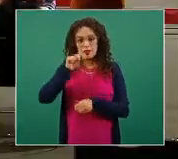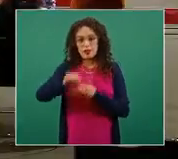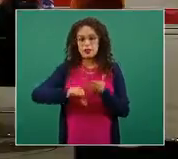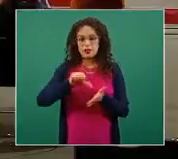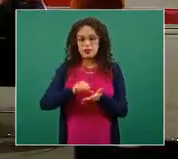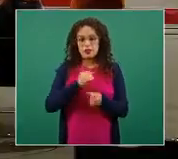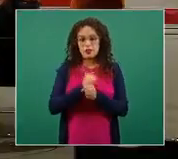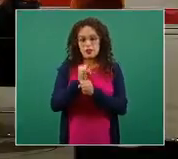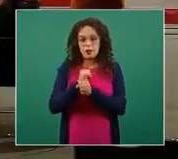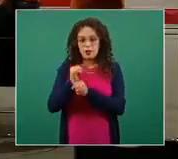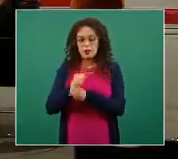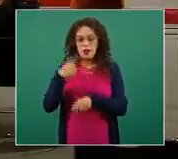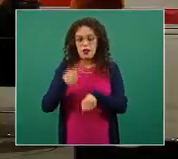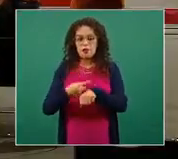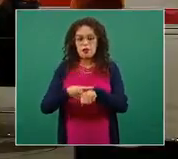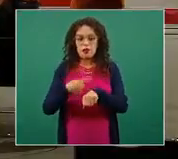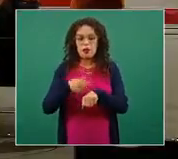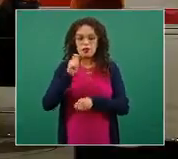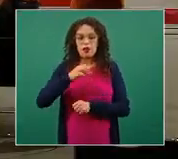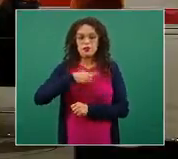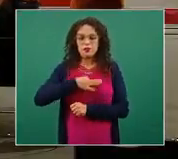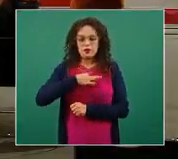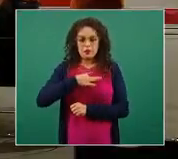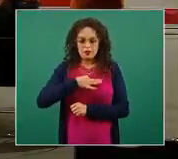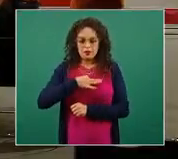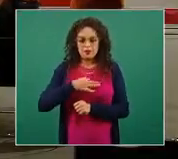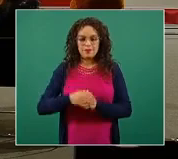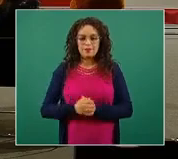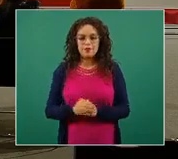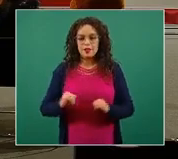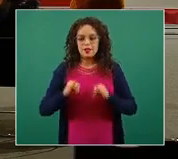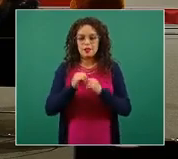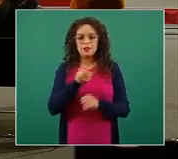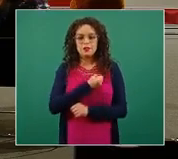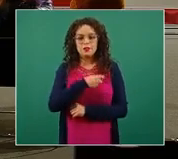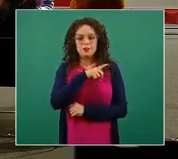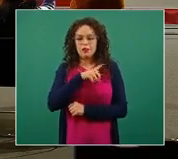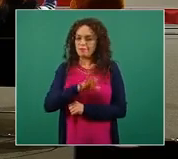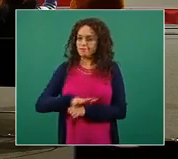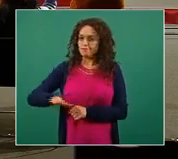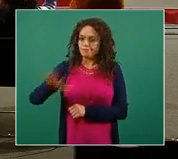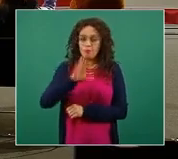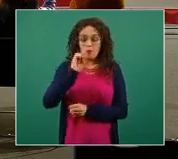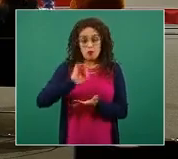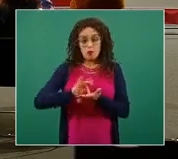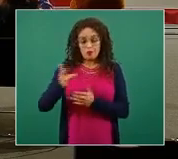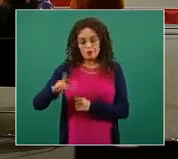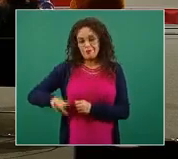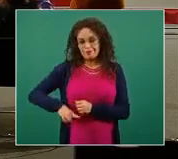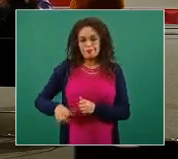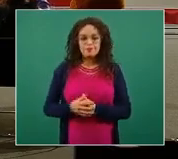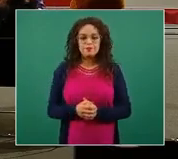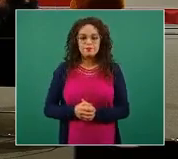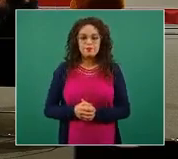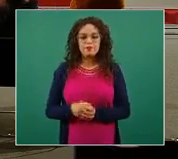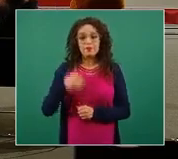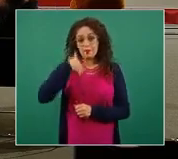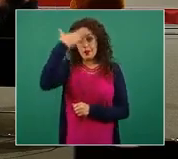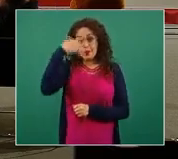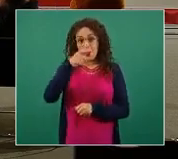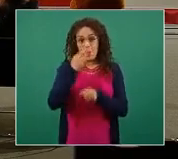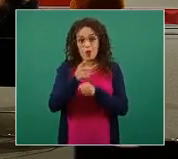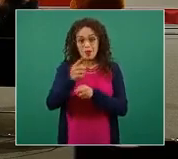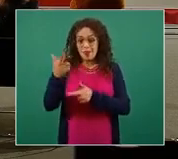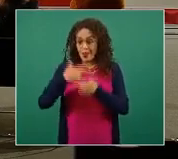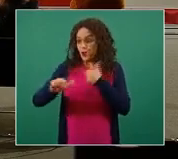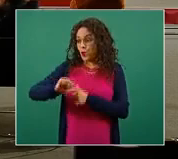Infecciosas del Instituto Nacional de Salud Pública. Gracias por tomarse el tiempo también. Sabemos que ahorita tiene que regresar a una reunión,